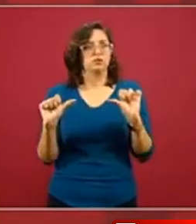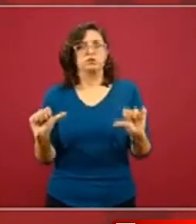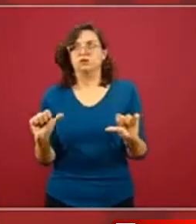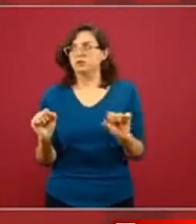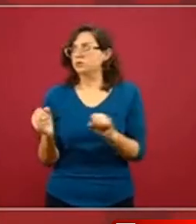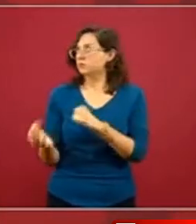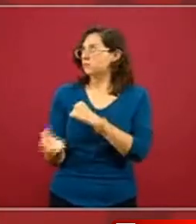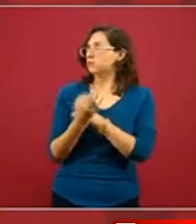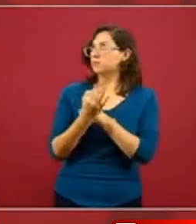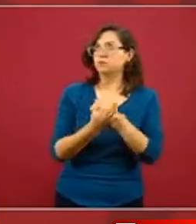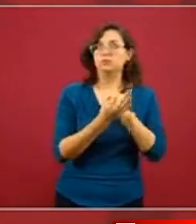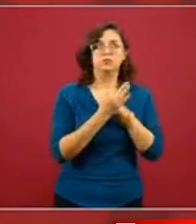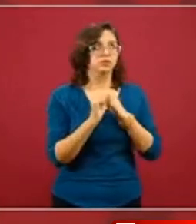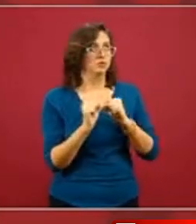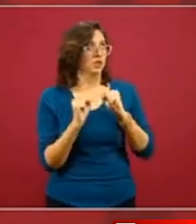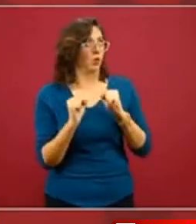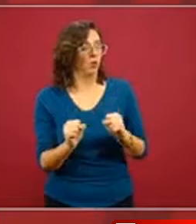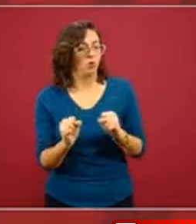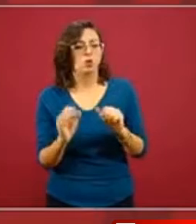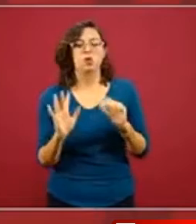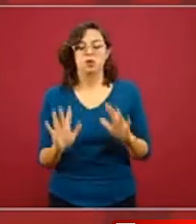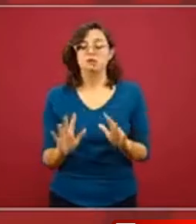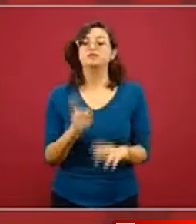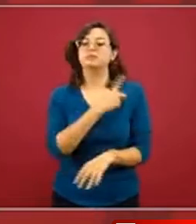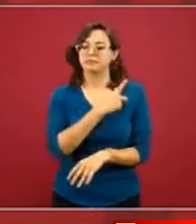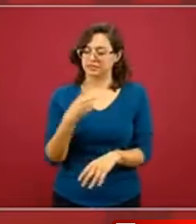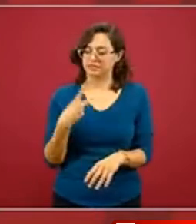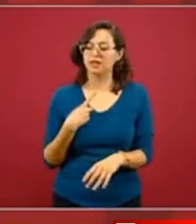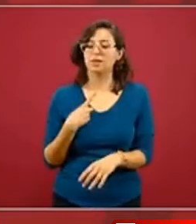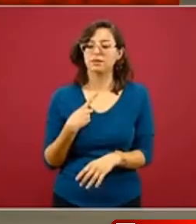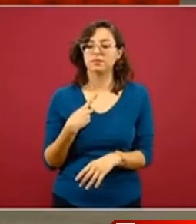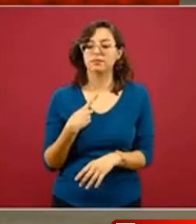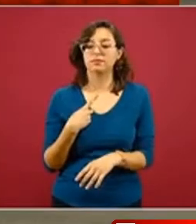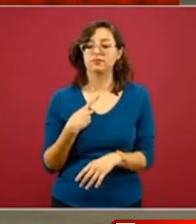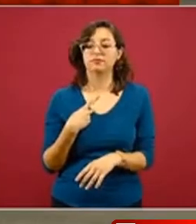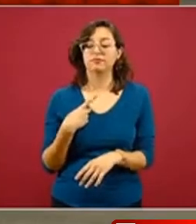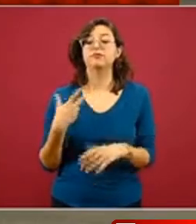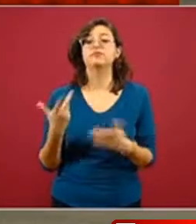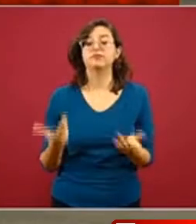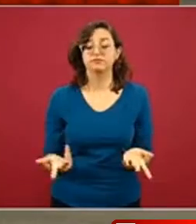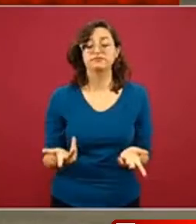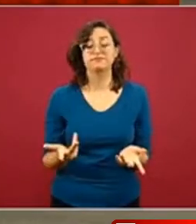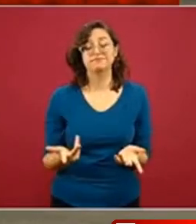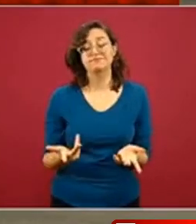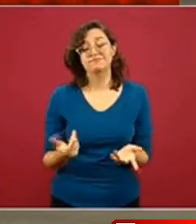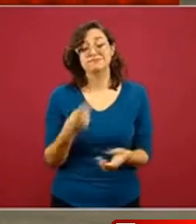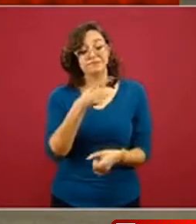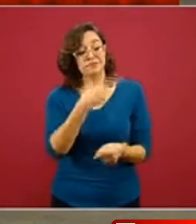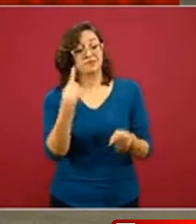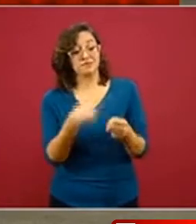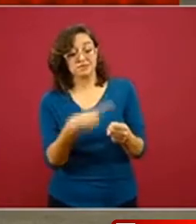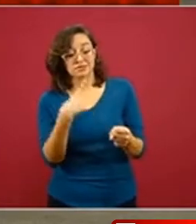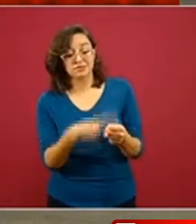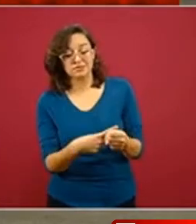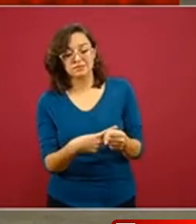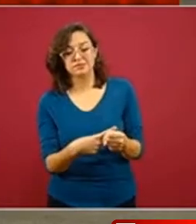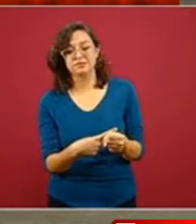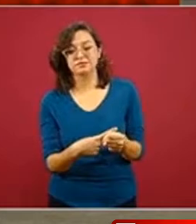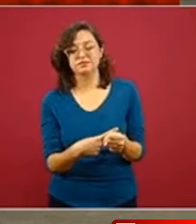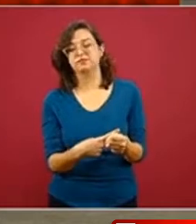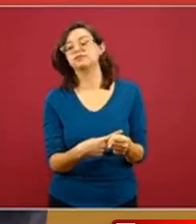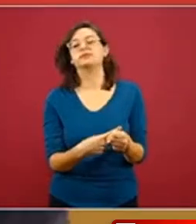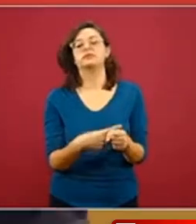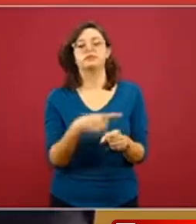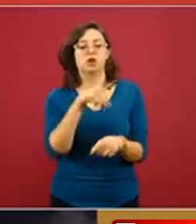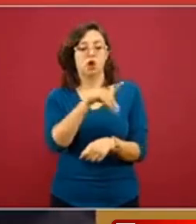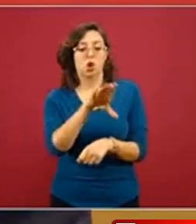seguro. Hay que evacuar. Si se tiene a la mano, que sería lo deseable si hay una persona